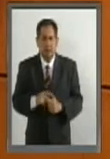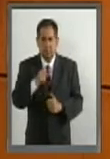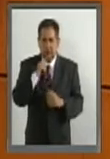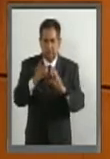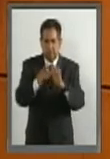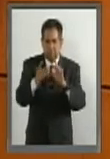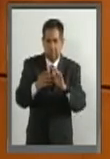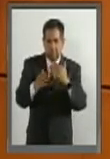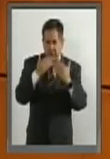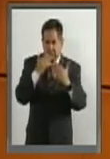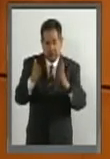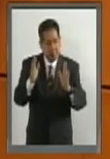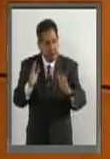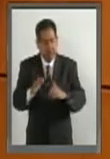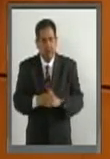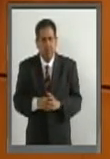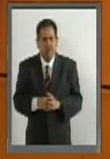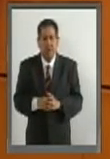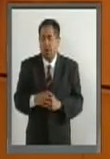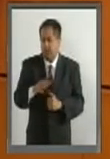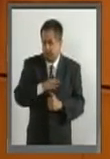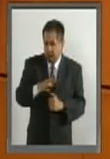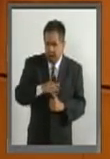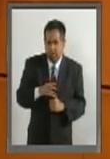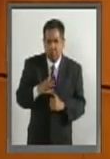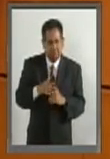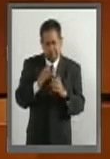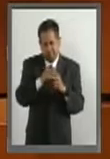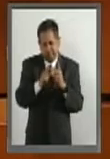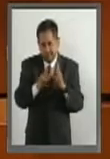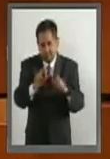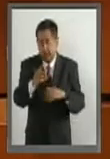muy bien y que hubo tal y cual.